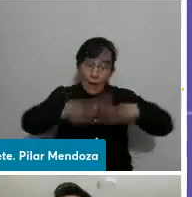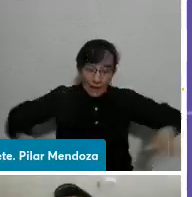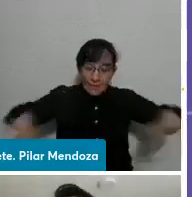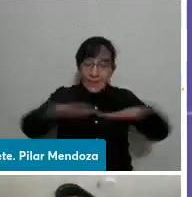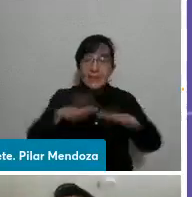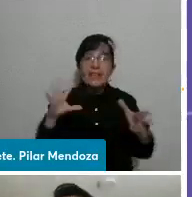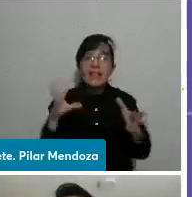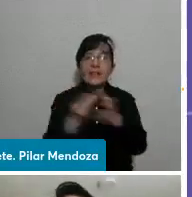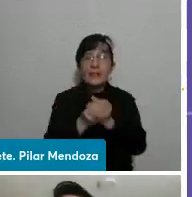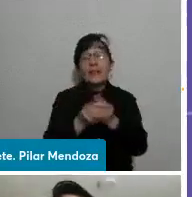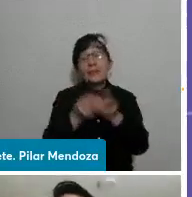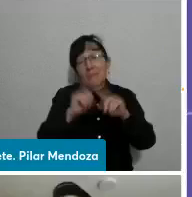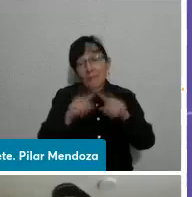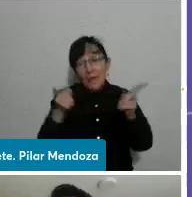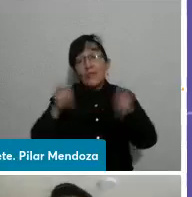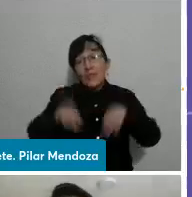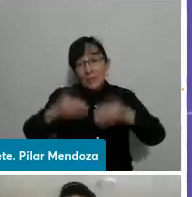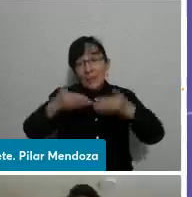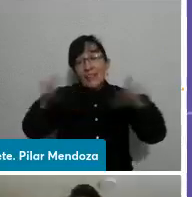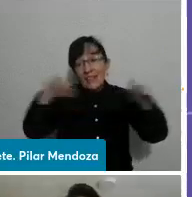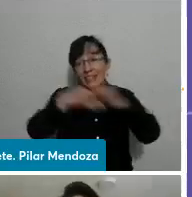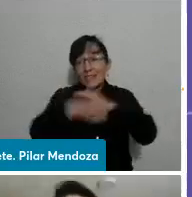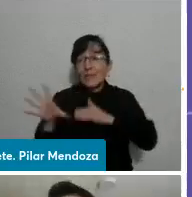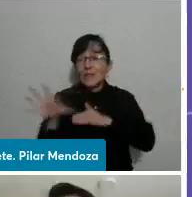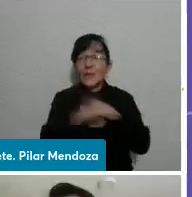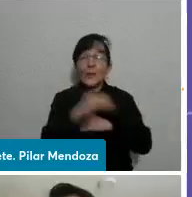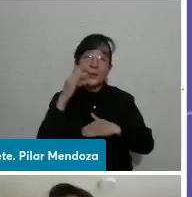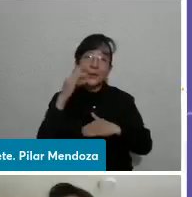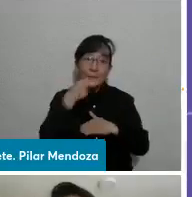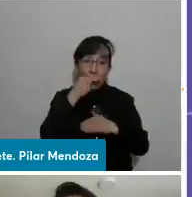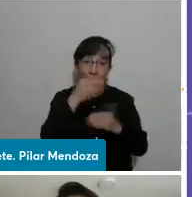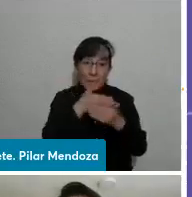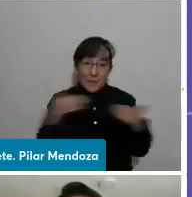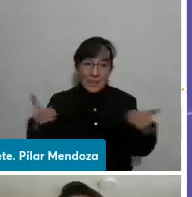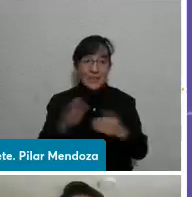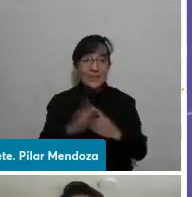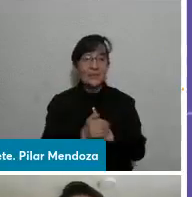todo accesibles para todos y todas. Bienvenida, profe Lacey.